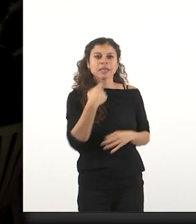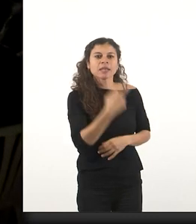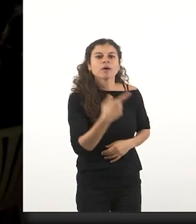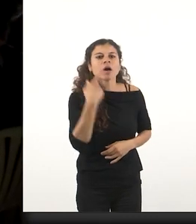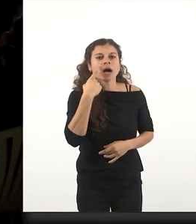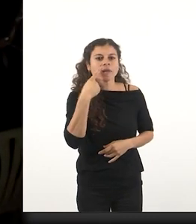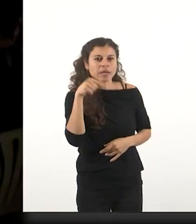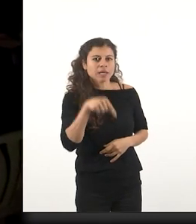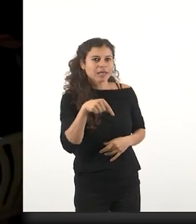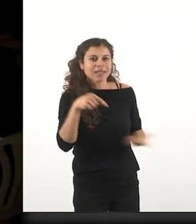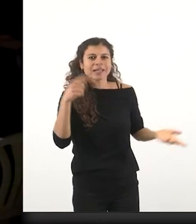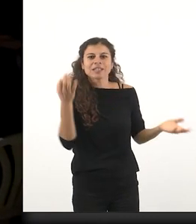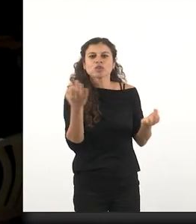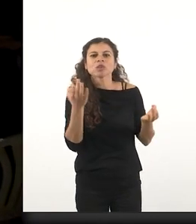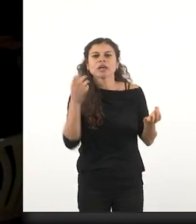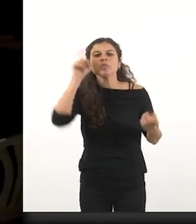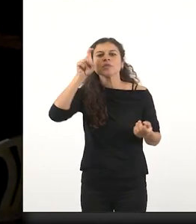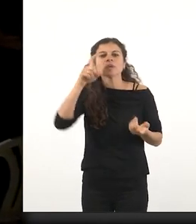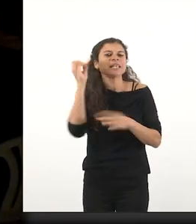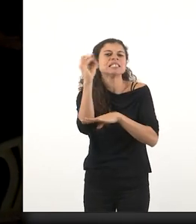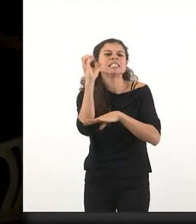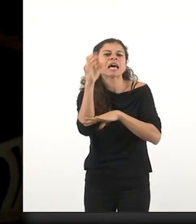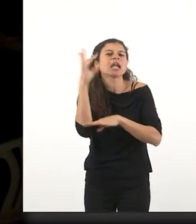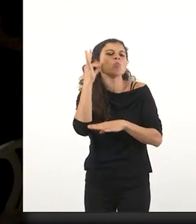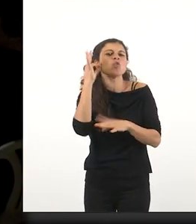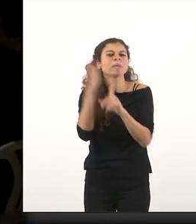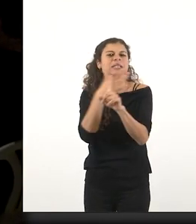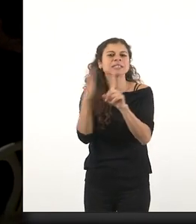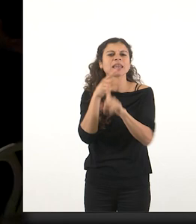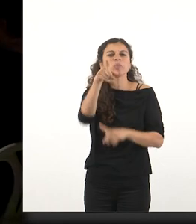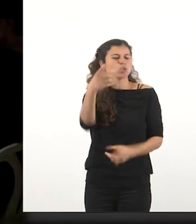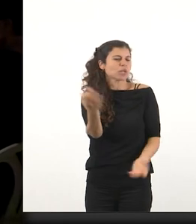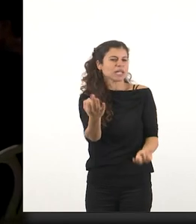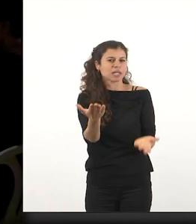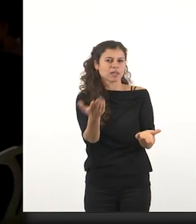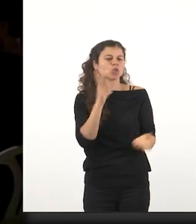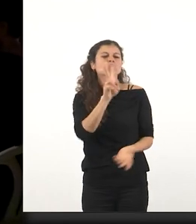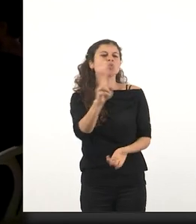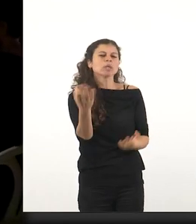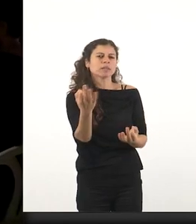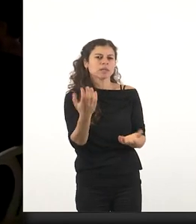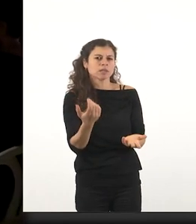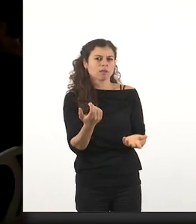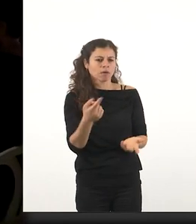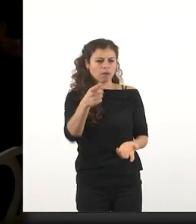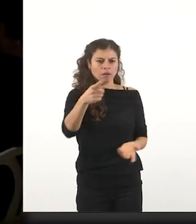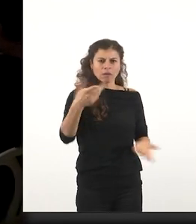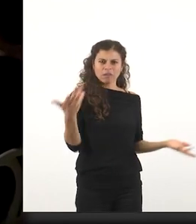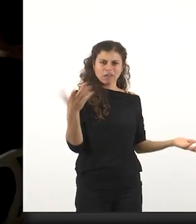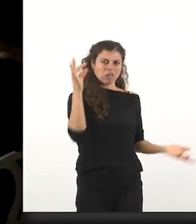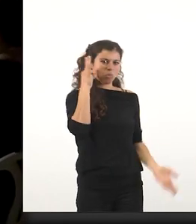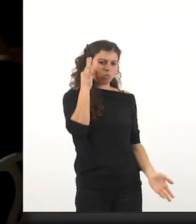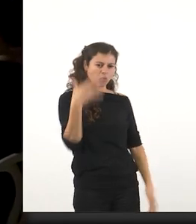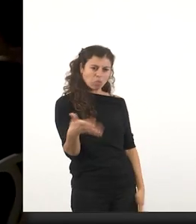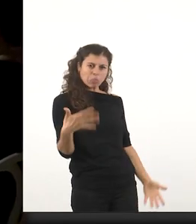traído a ver? ¿Esto qué es? Perdona, profe, me dijiste que venía a la charla una mujer maltratada. ¿Y esto qué es, profe? Pues esto es una choni de barrio. Que por